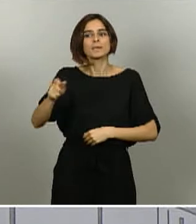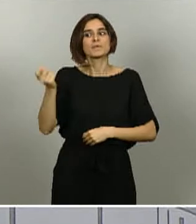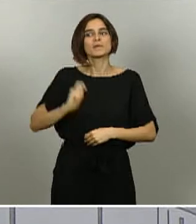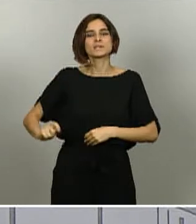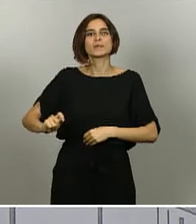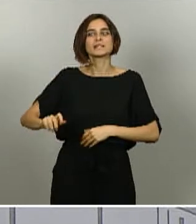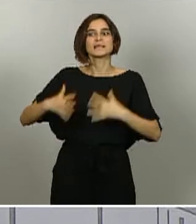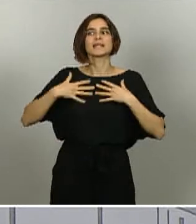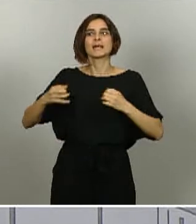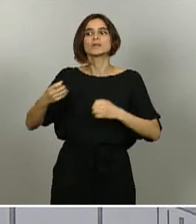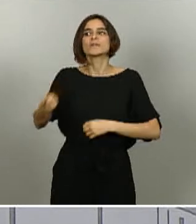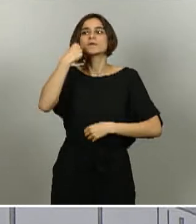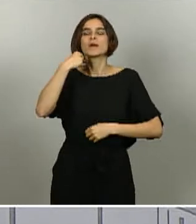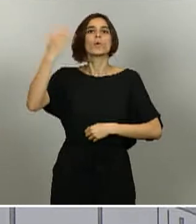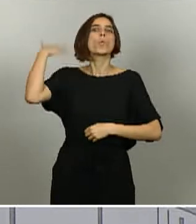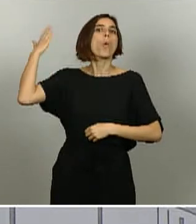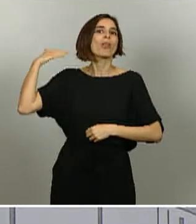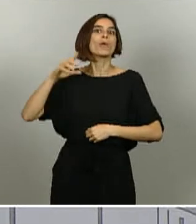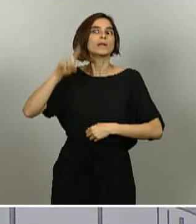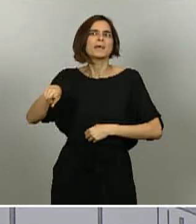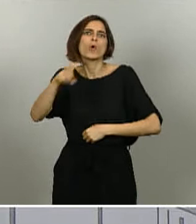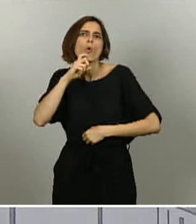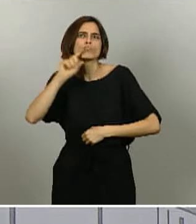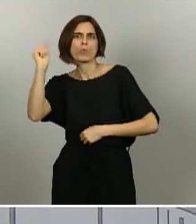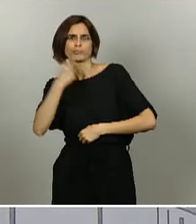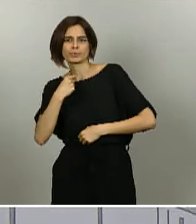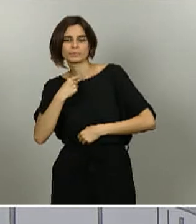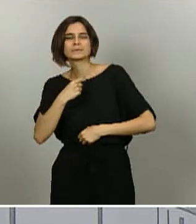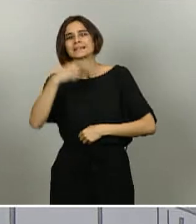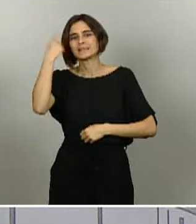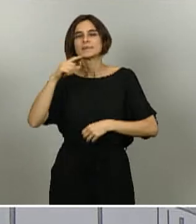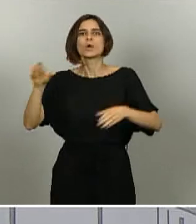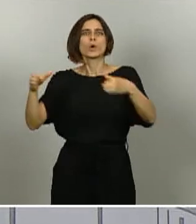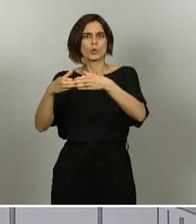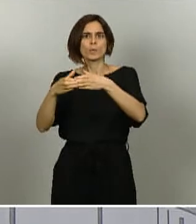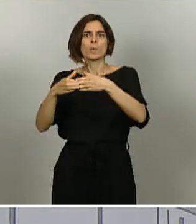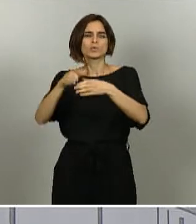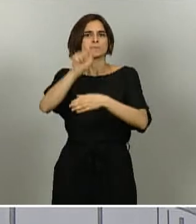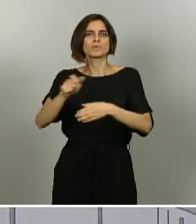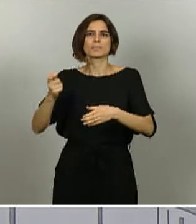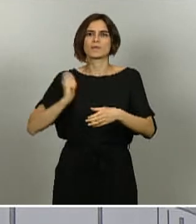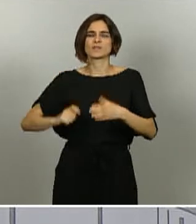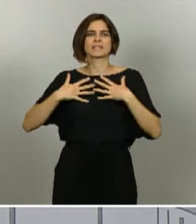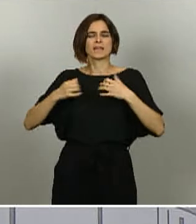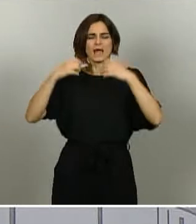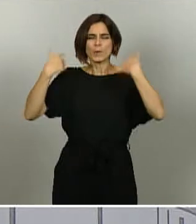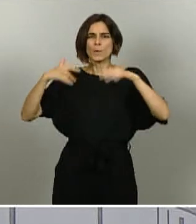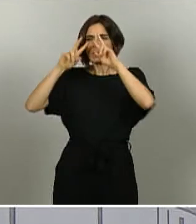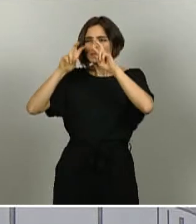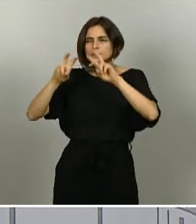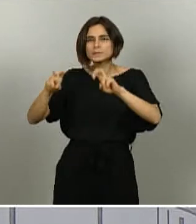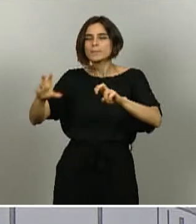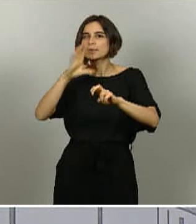son uno de los grupos de interés y por lo tanto se han estado haciendo muchos programas de cribados en ellos para descartar infecciones que puedan suponer riesgo